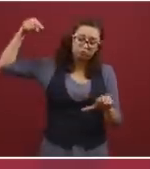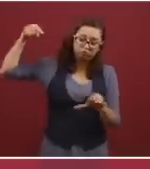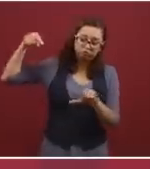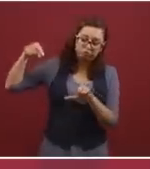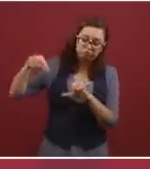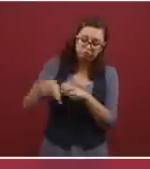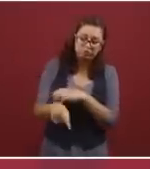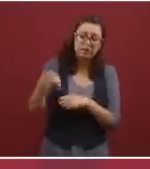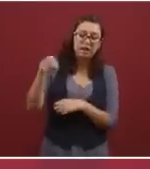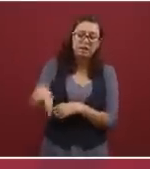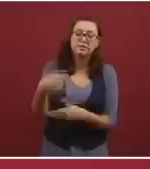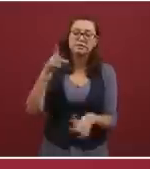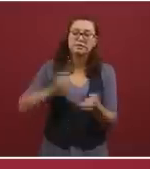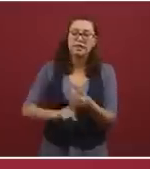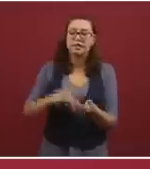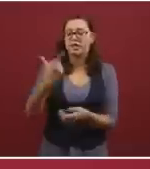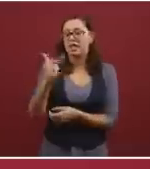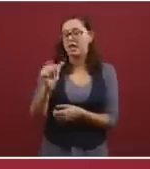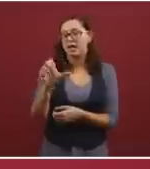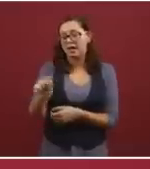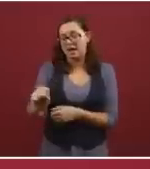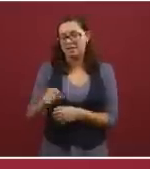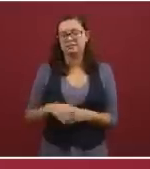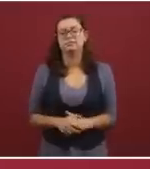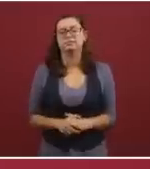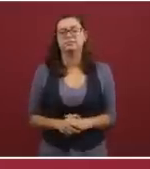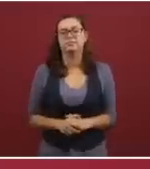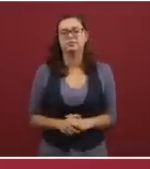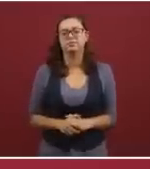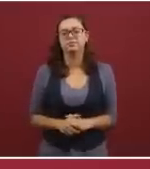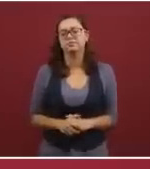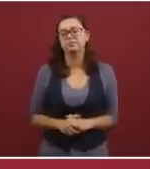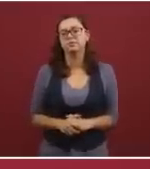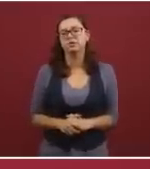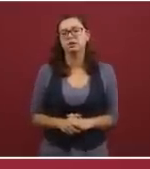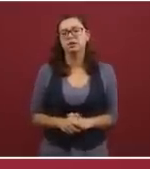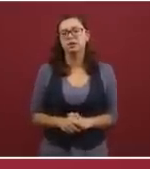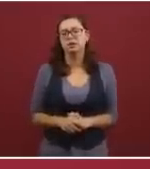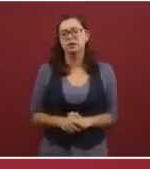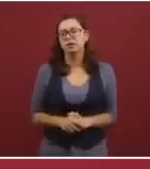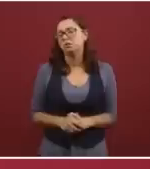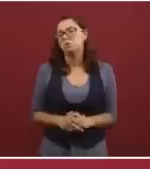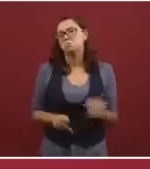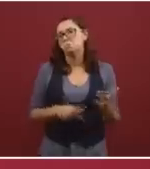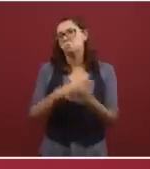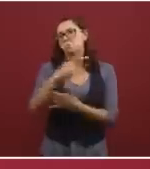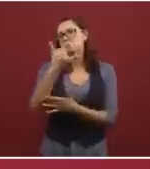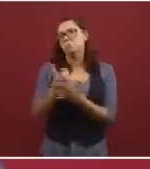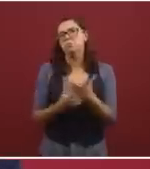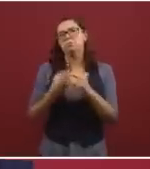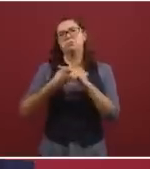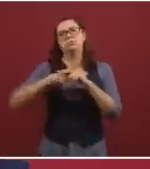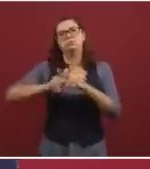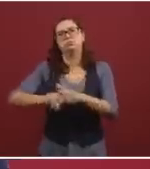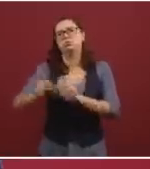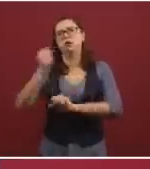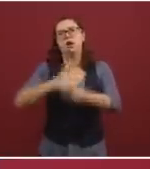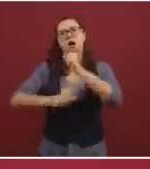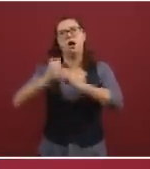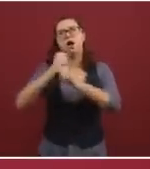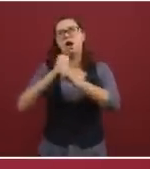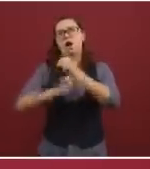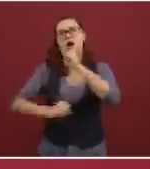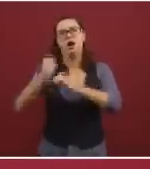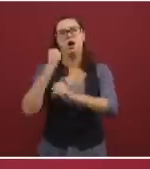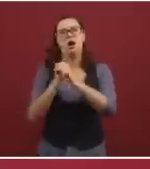un yacimiento que se llama La Cash. Son proyectos que iniciaron hace varios años y que